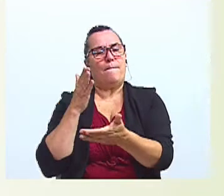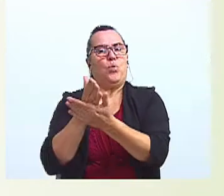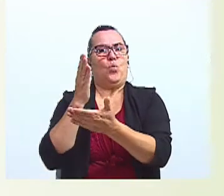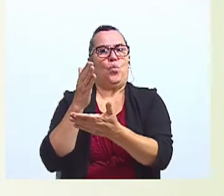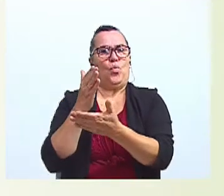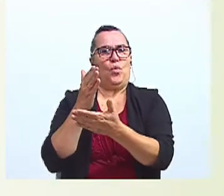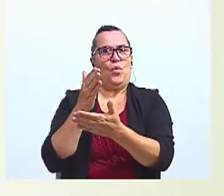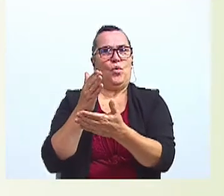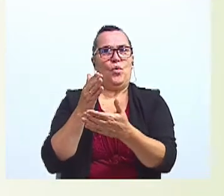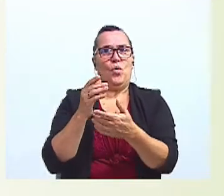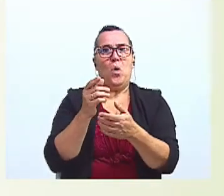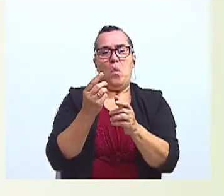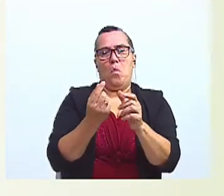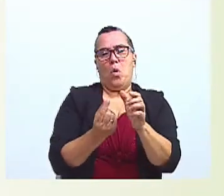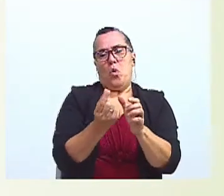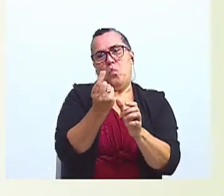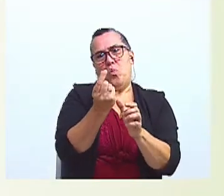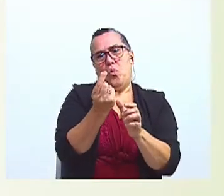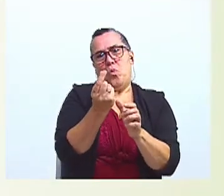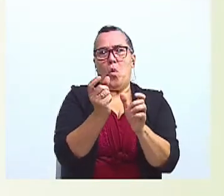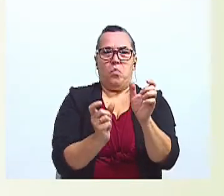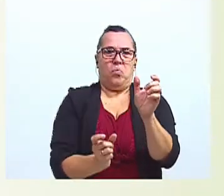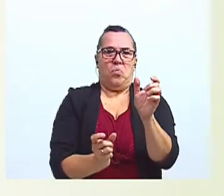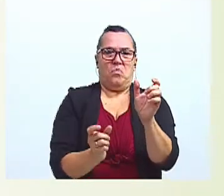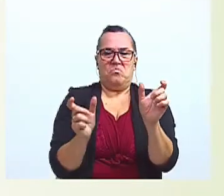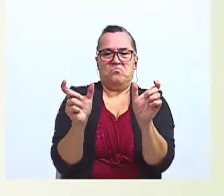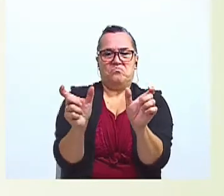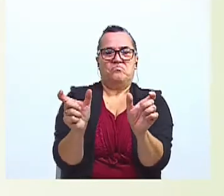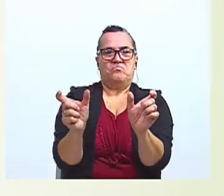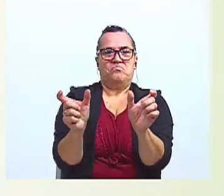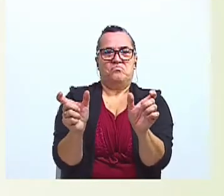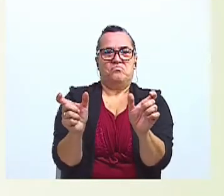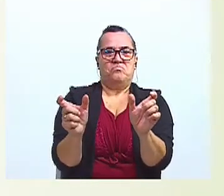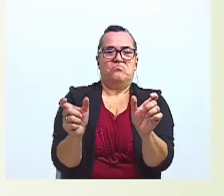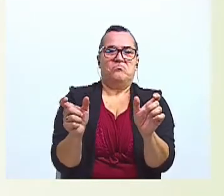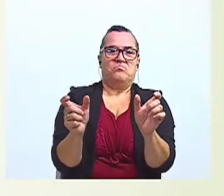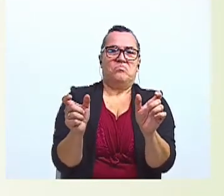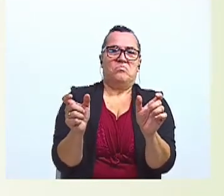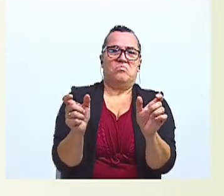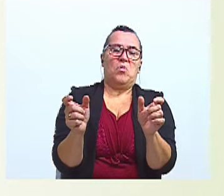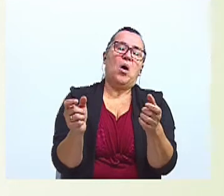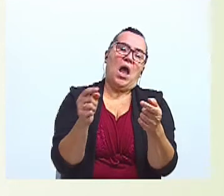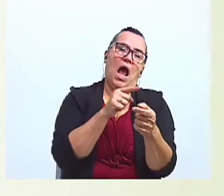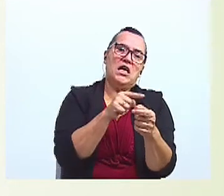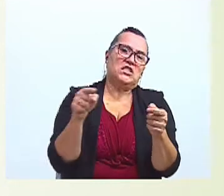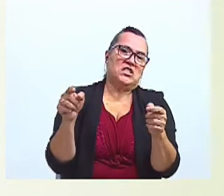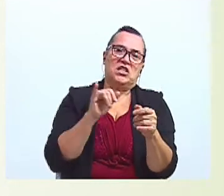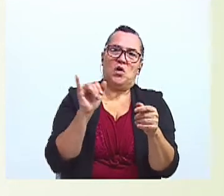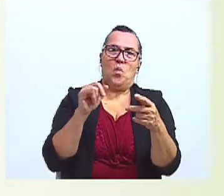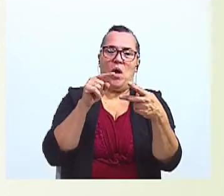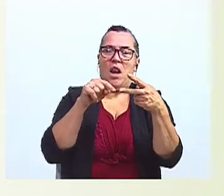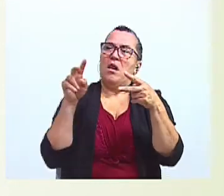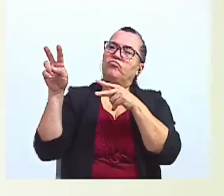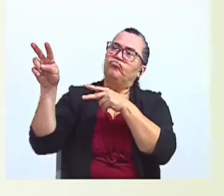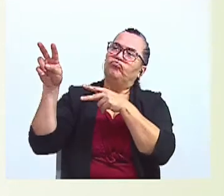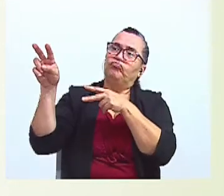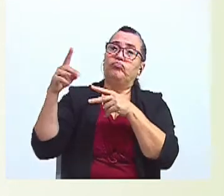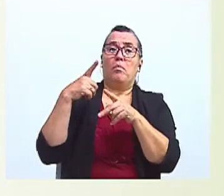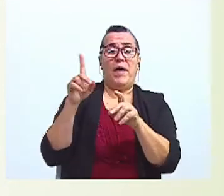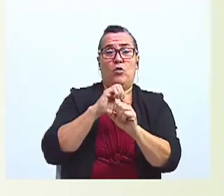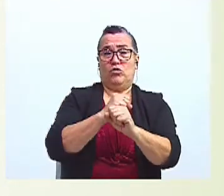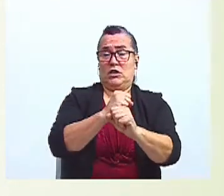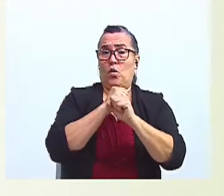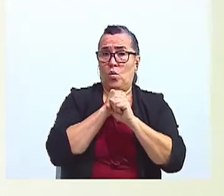el artículo del medio y decir, este es el balón con que fue golpeado. Pero si quiero tener la